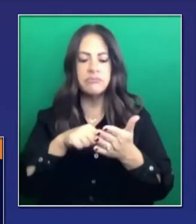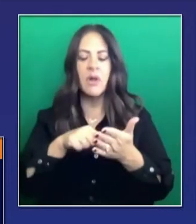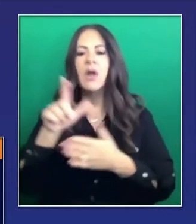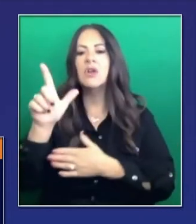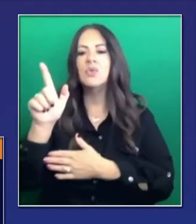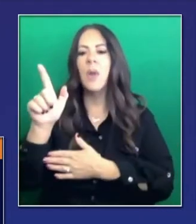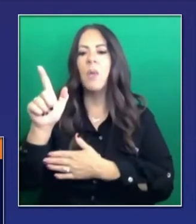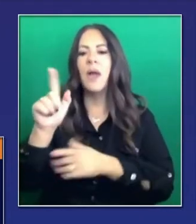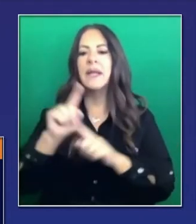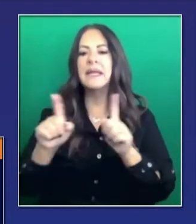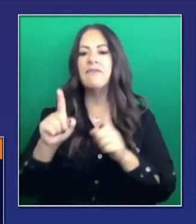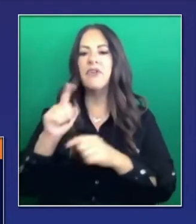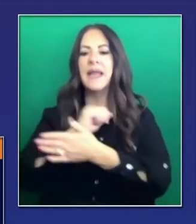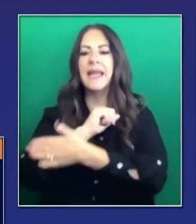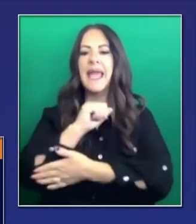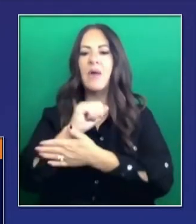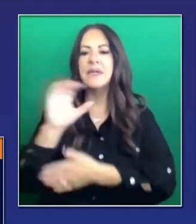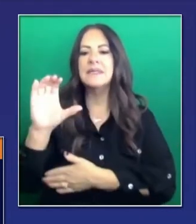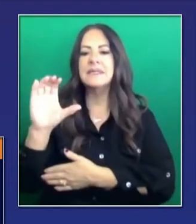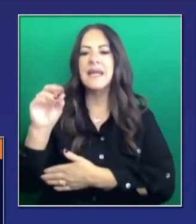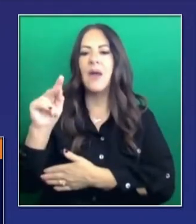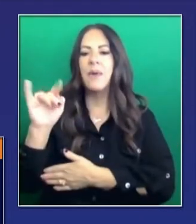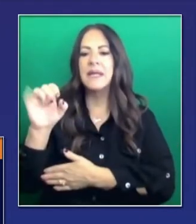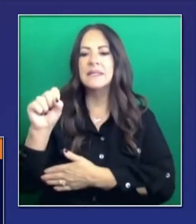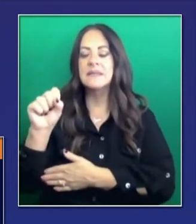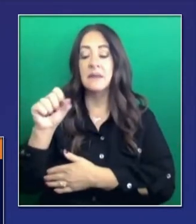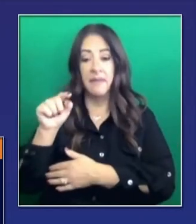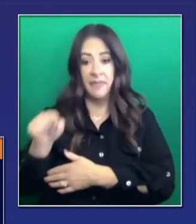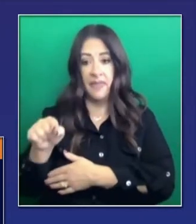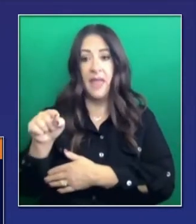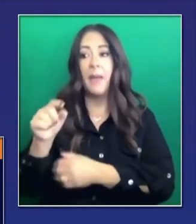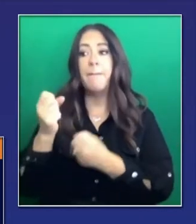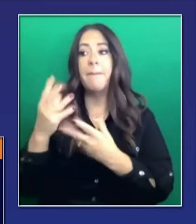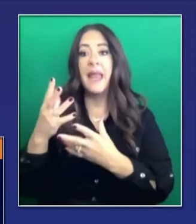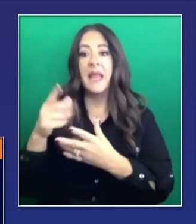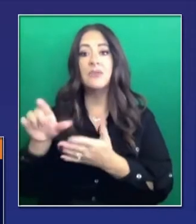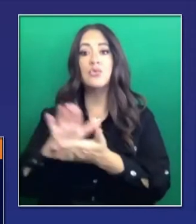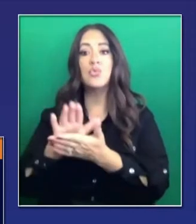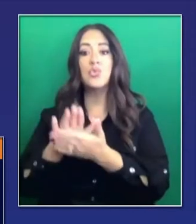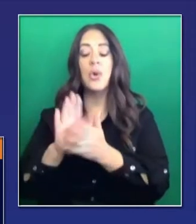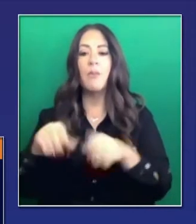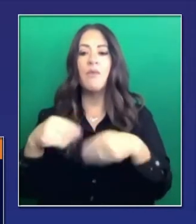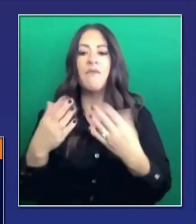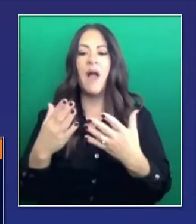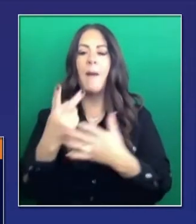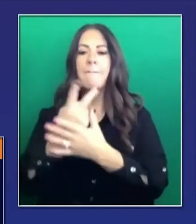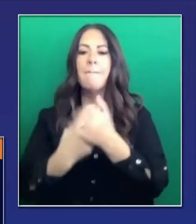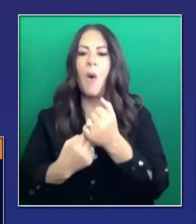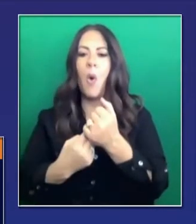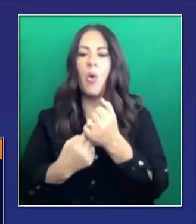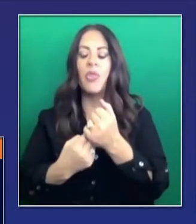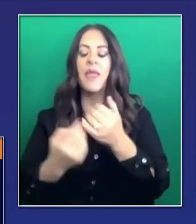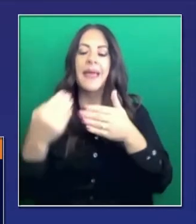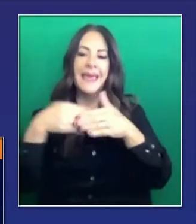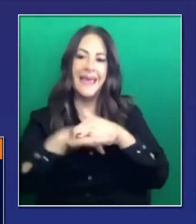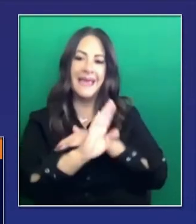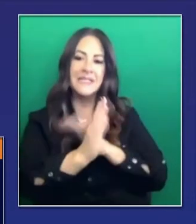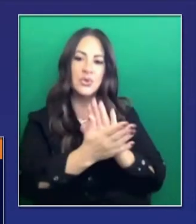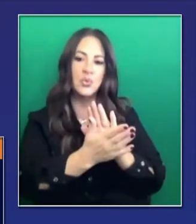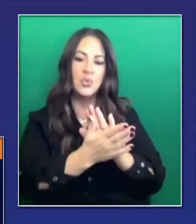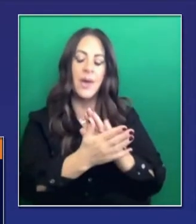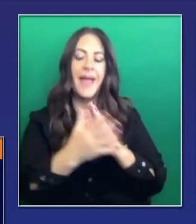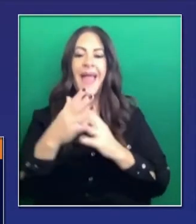todo estaban proporcionando aprendizaje en persona o híbridas.